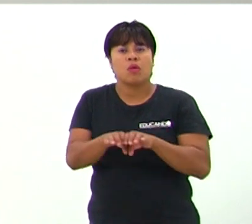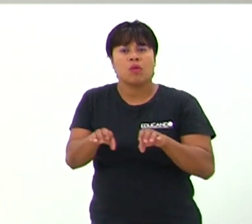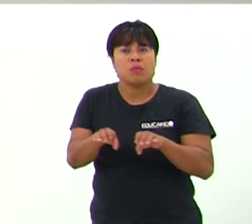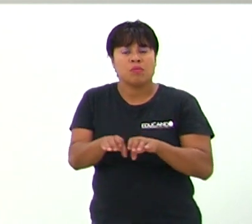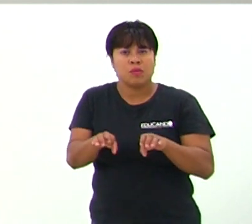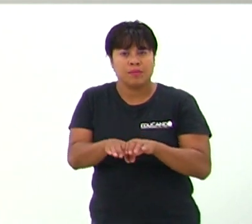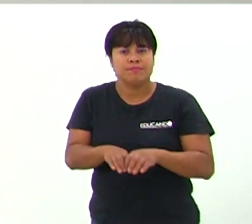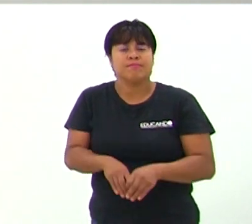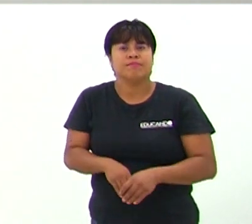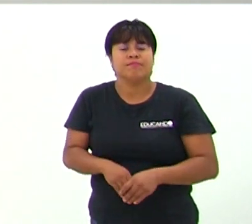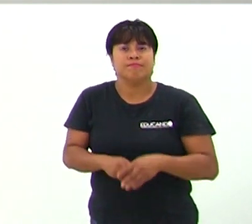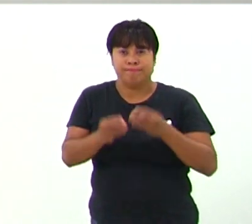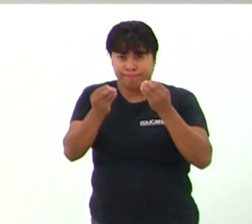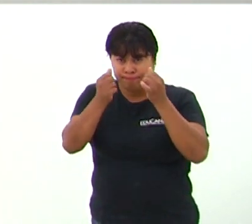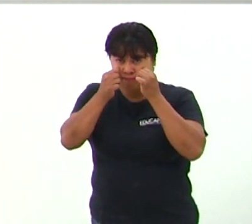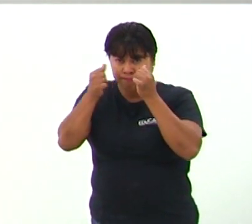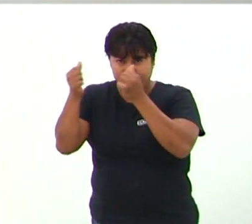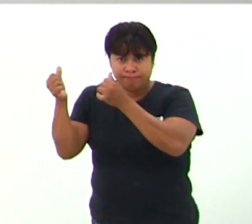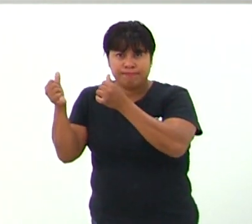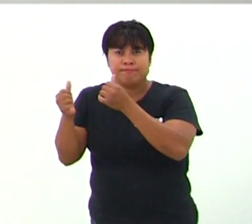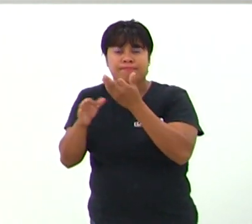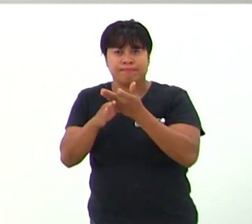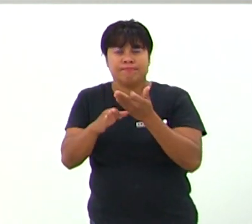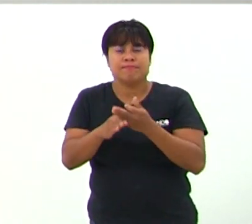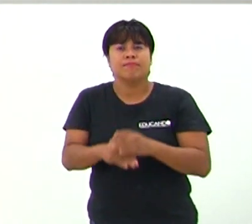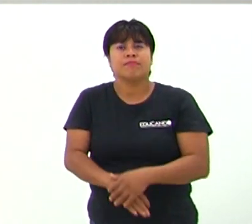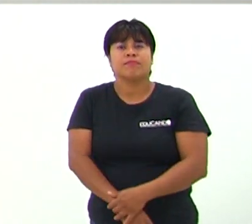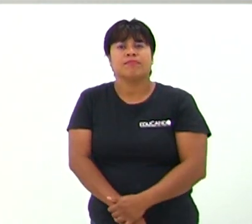como, mucha atención con esto,